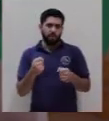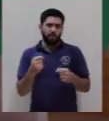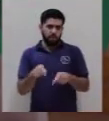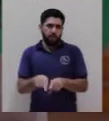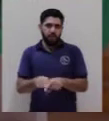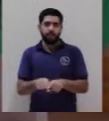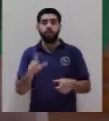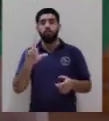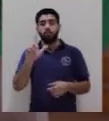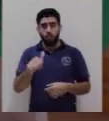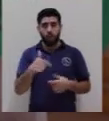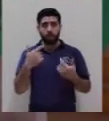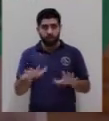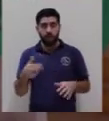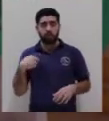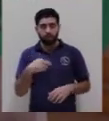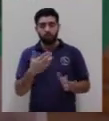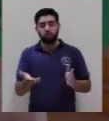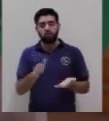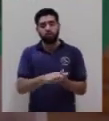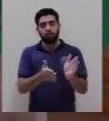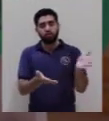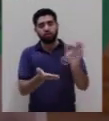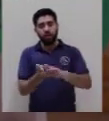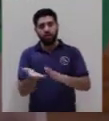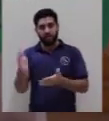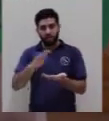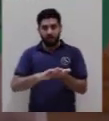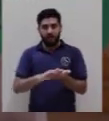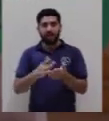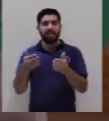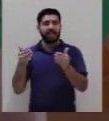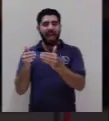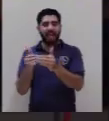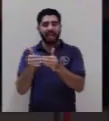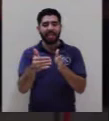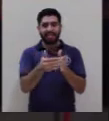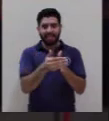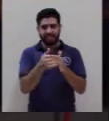pañuelito, ¿verdad? Uh-huh. Luego, doblamos las esquinas